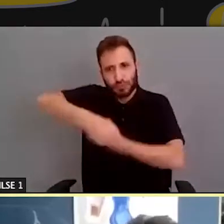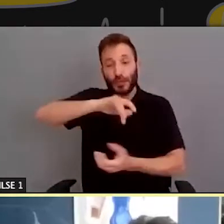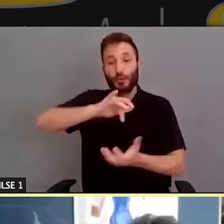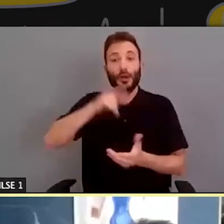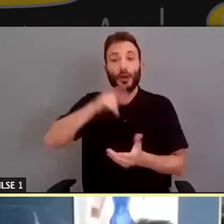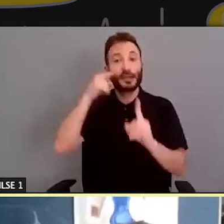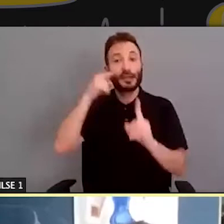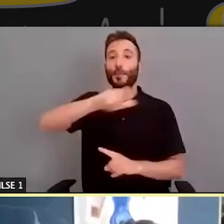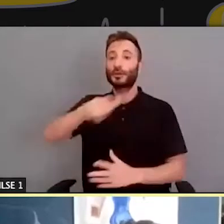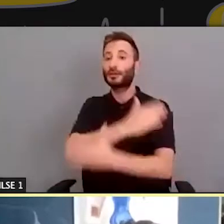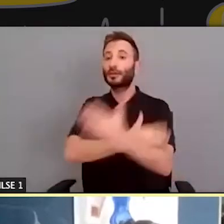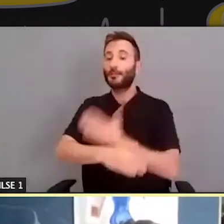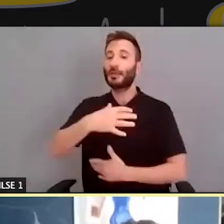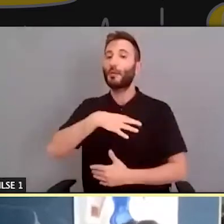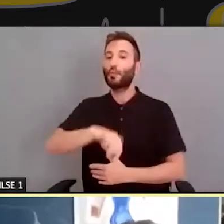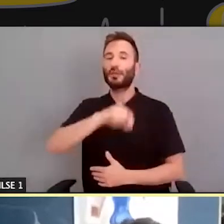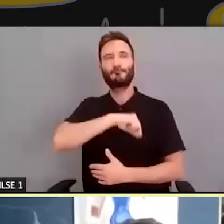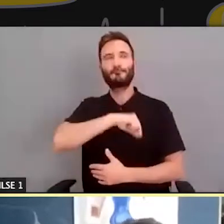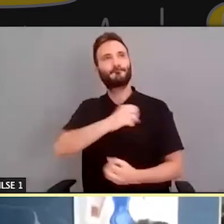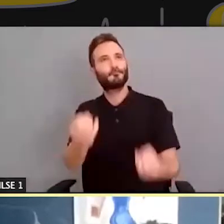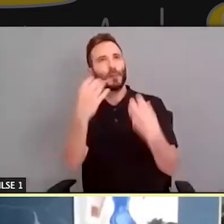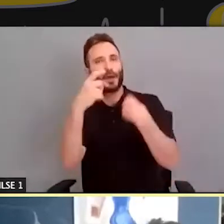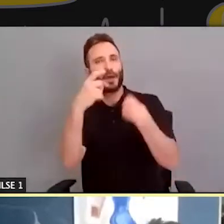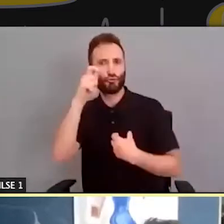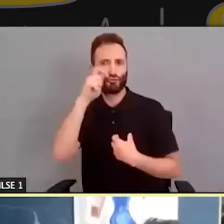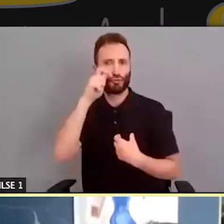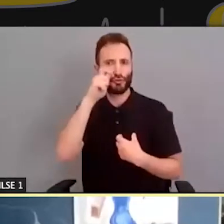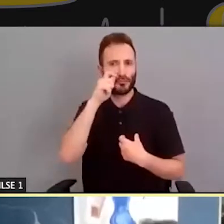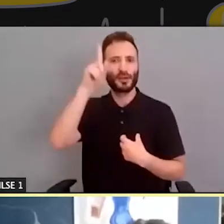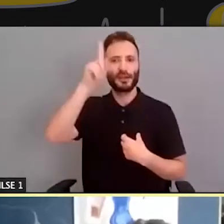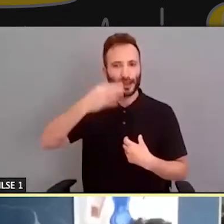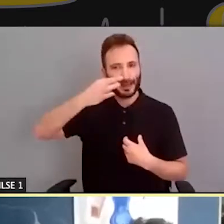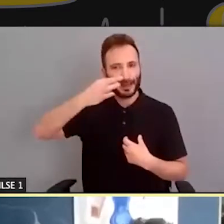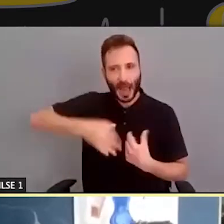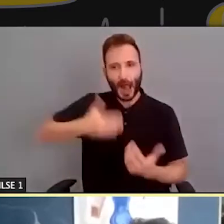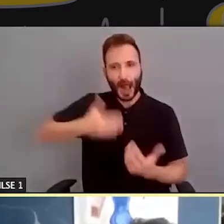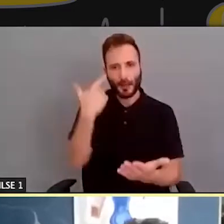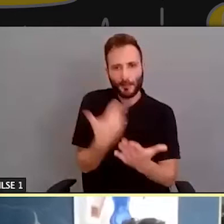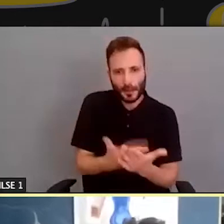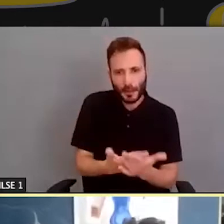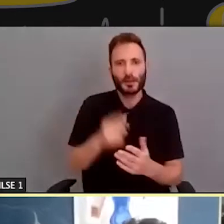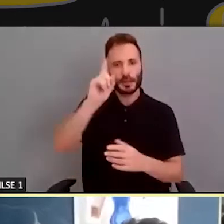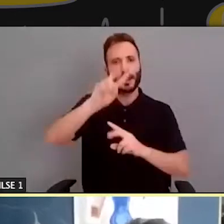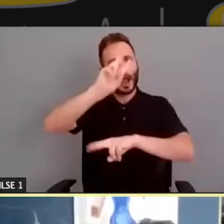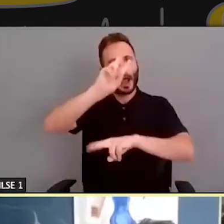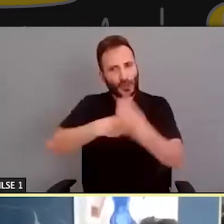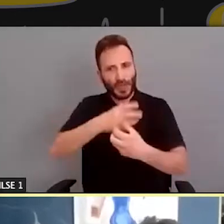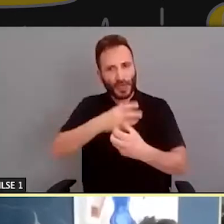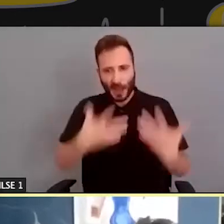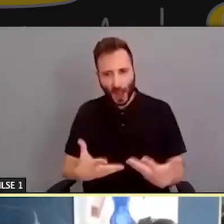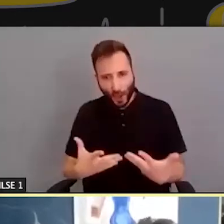discapacidad tengan información en el turismo, esta tiene que ser veraz, comprobada en tiempo real, actualizada en tiempo real, para que uno tome la